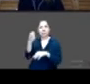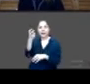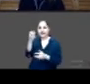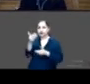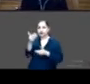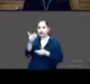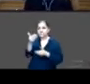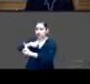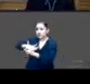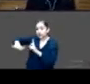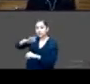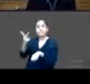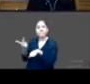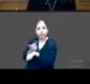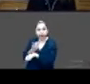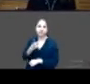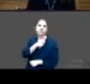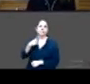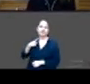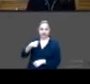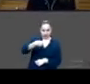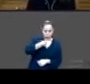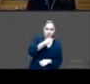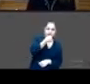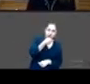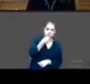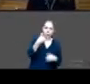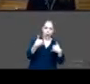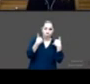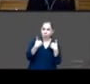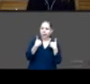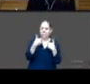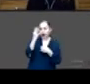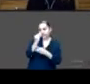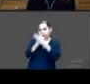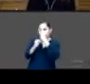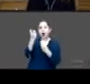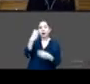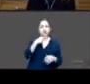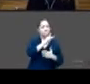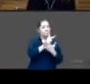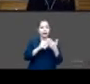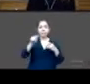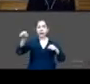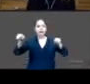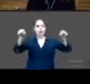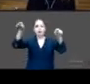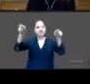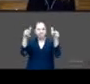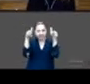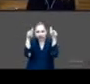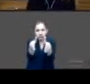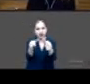que las personas jóvenes, niñas y adolescentes sean el centro y, por lo tanto, las decisiones sean importantes, la toma de decisiones sea lo